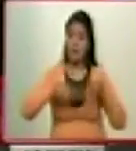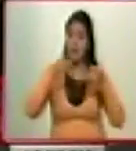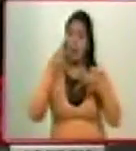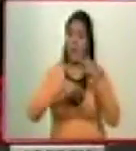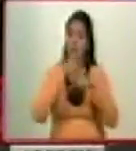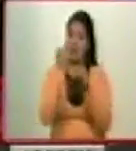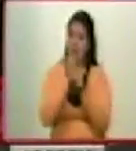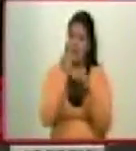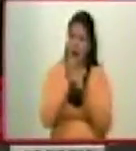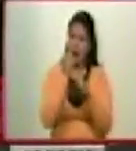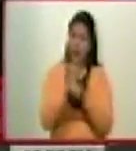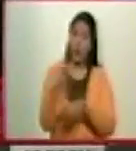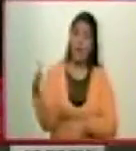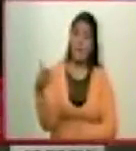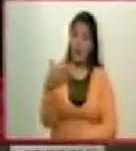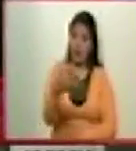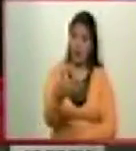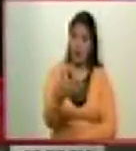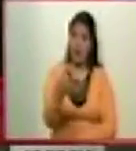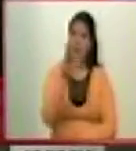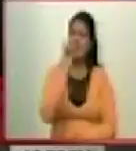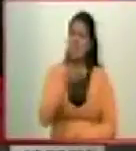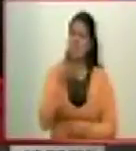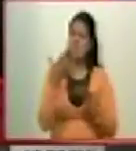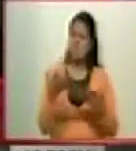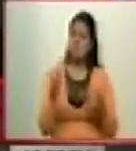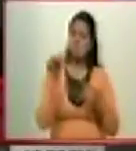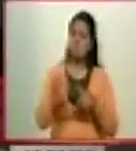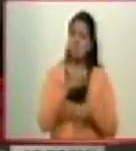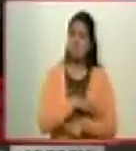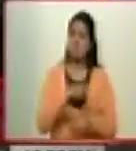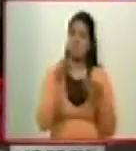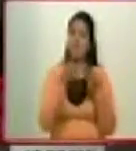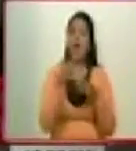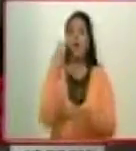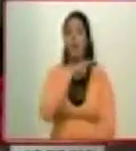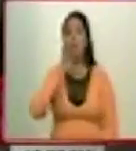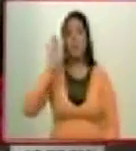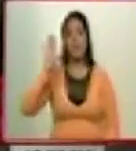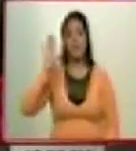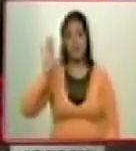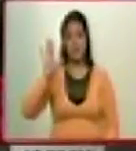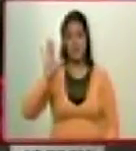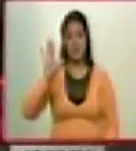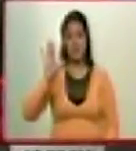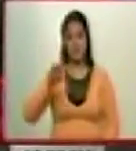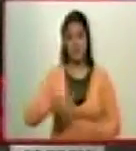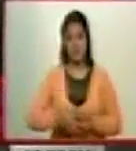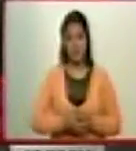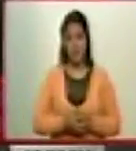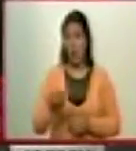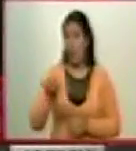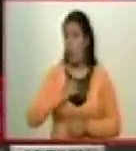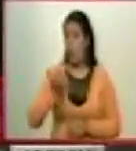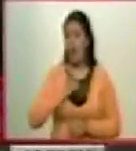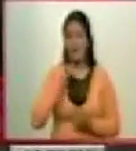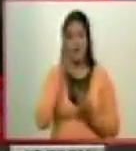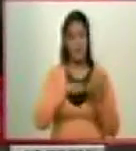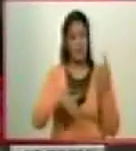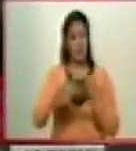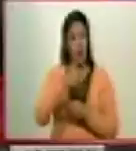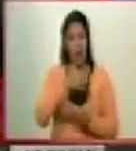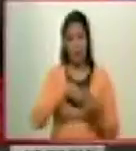productores, pescadores y pescadores, tiene que salir definitivamente el compromiso de que en cualquiera que sean las